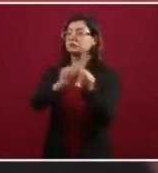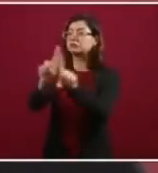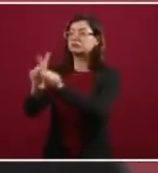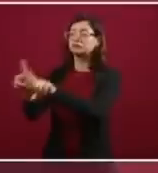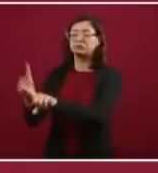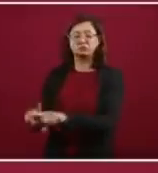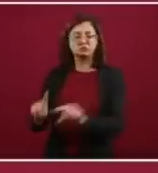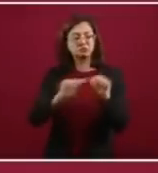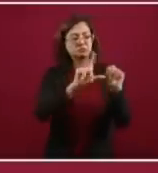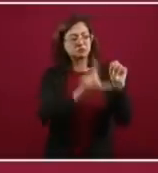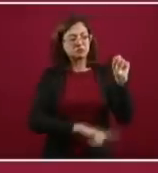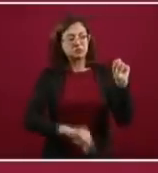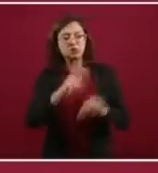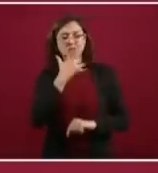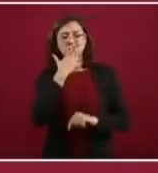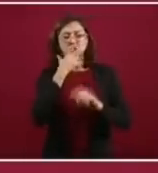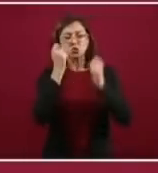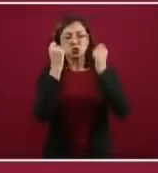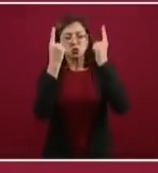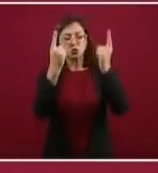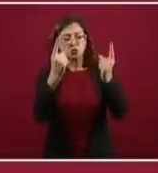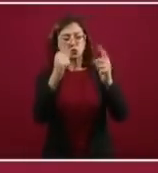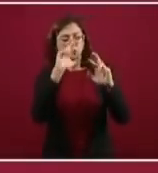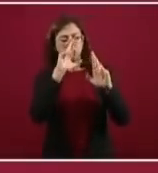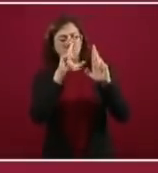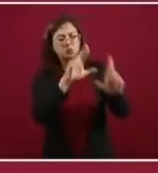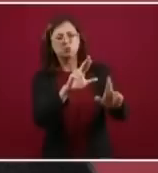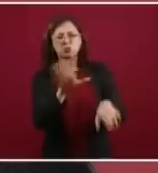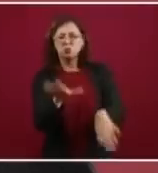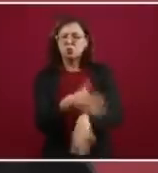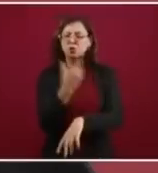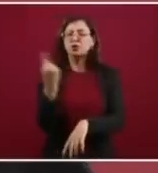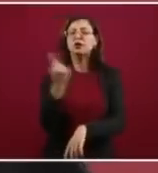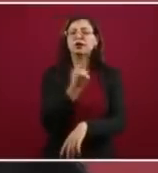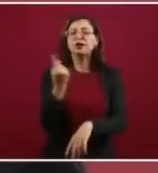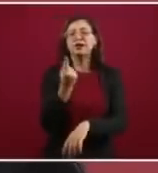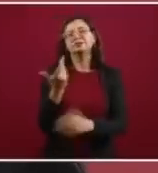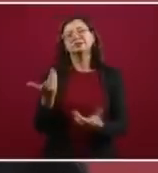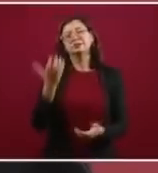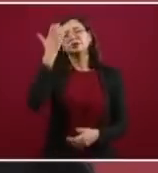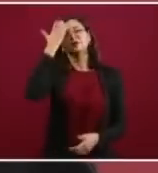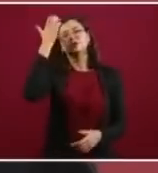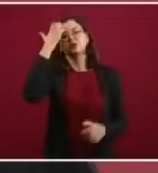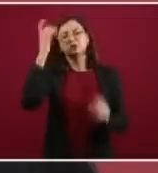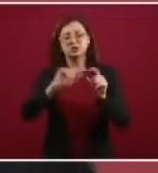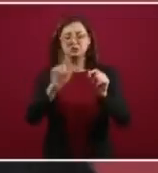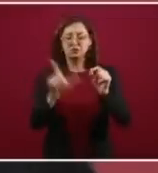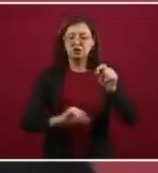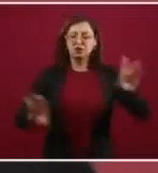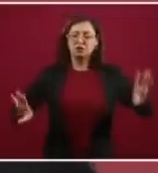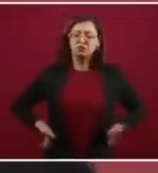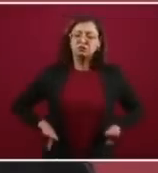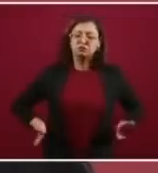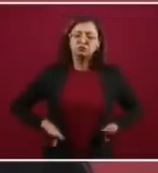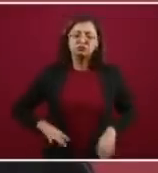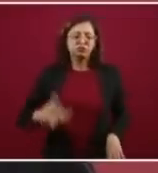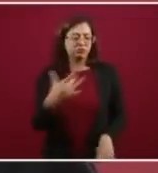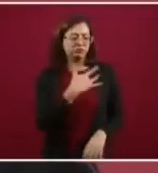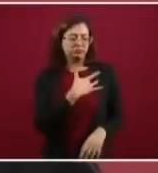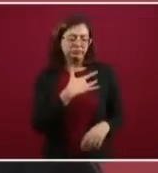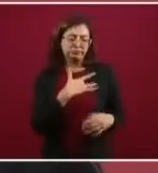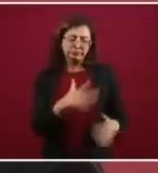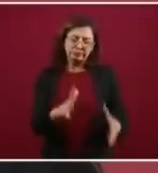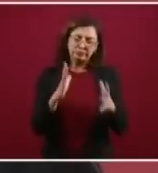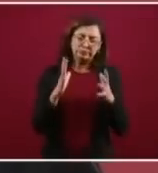es por nuestra actitud generosa y fraterna con otros pueblos.